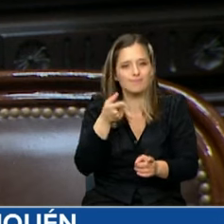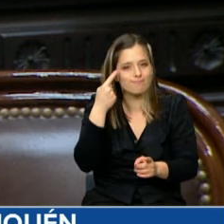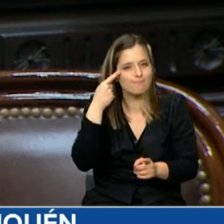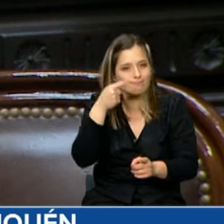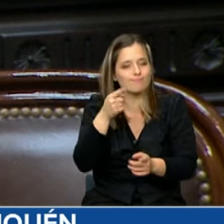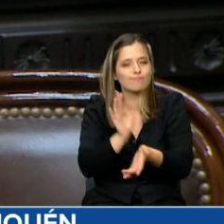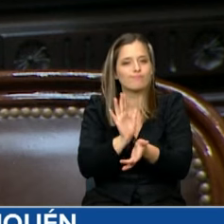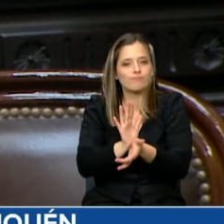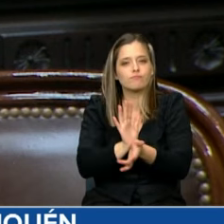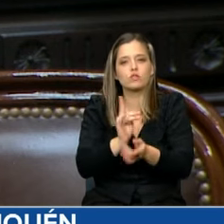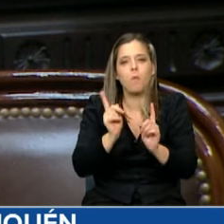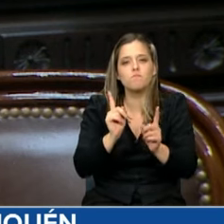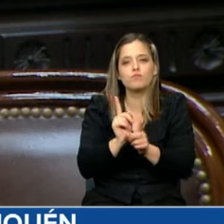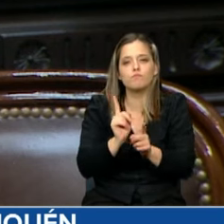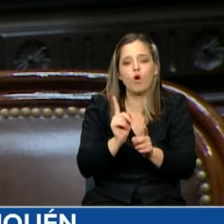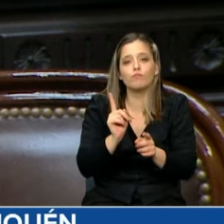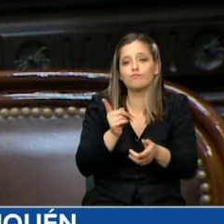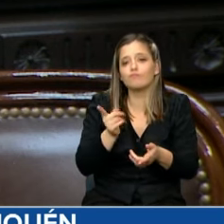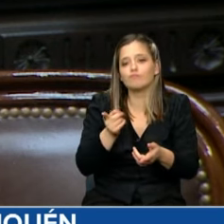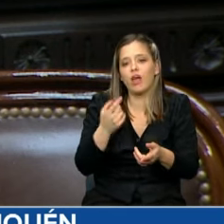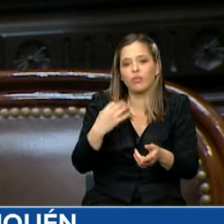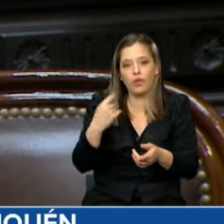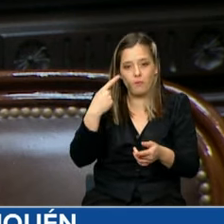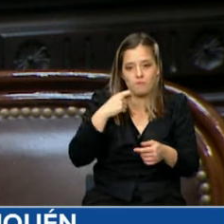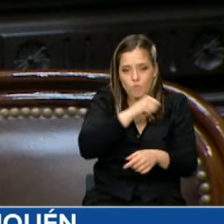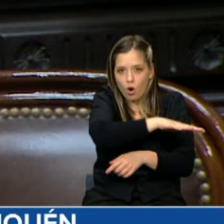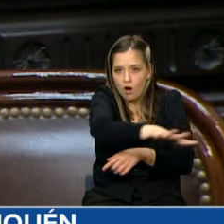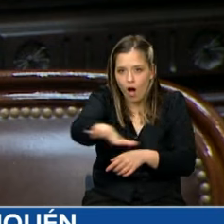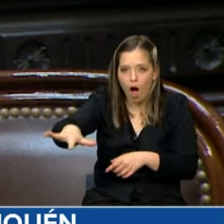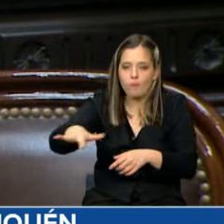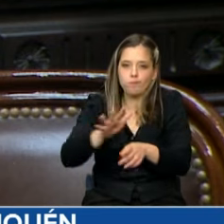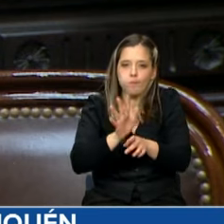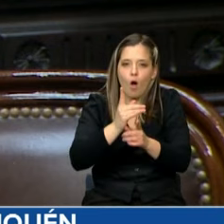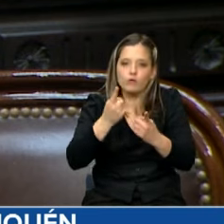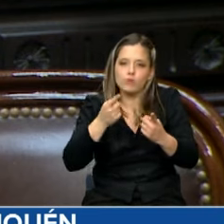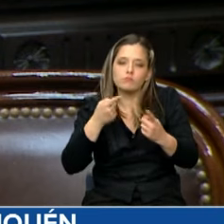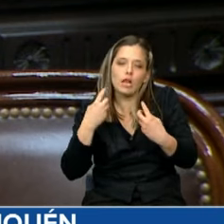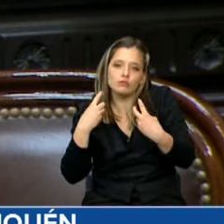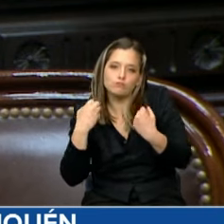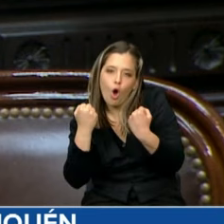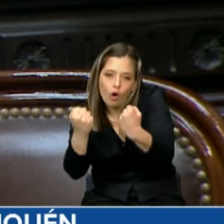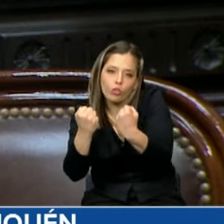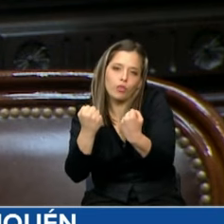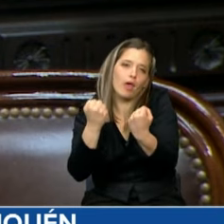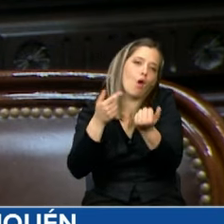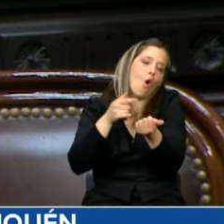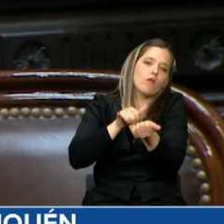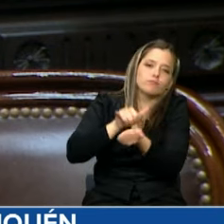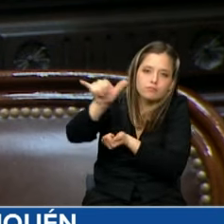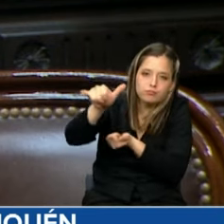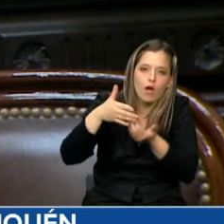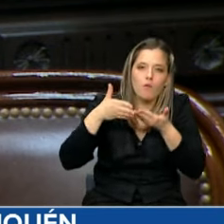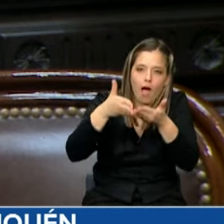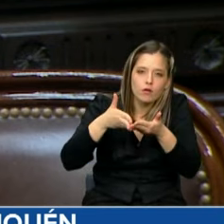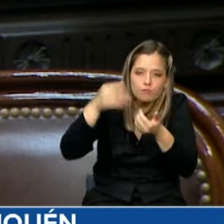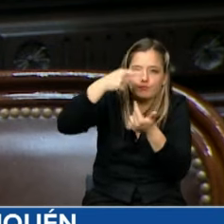motorizar con esta seguridad energética de motorizar al campo de motorizar el transporte tanto sea aéreo naval como